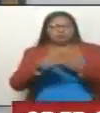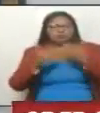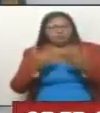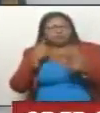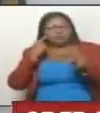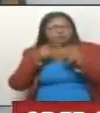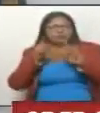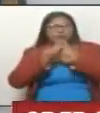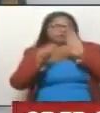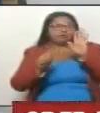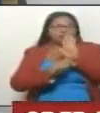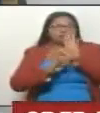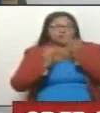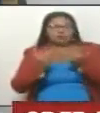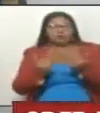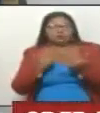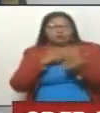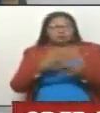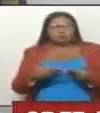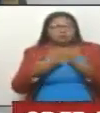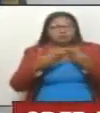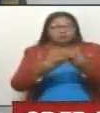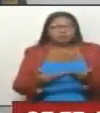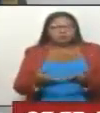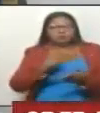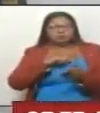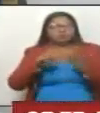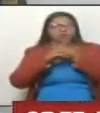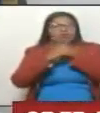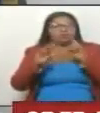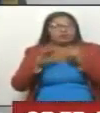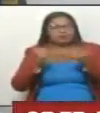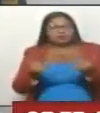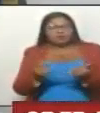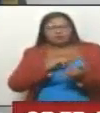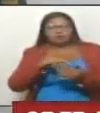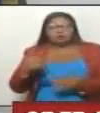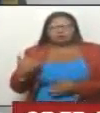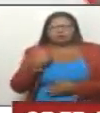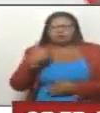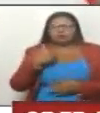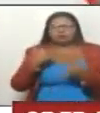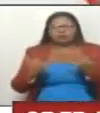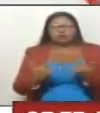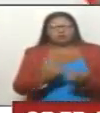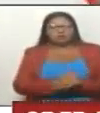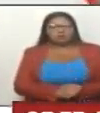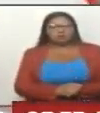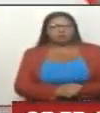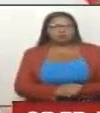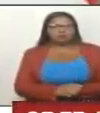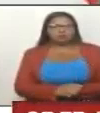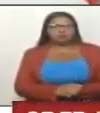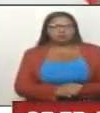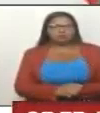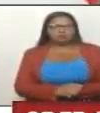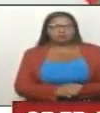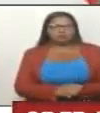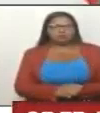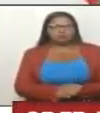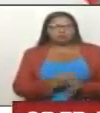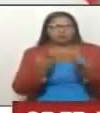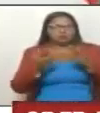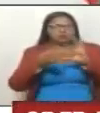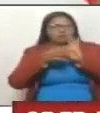la Constitución que ha blindado esta democracia que ha sufrido los embates de la mano imperialista, pero también